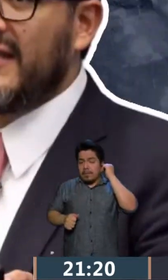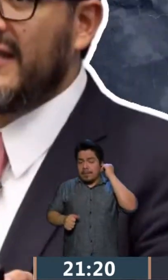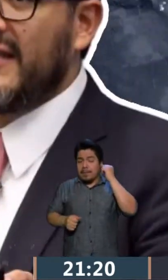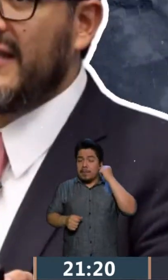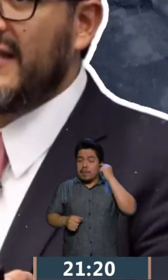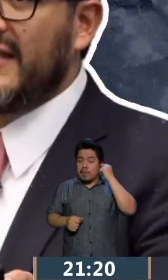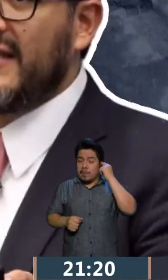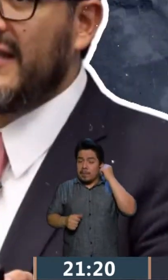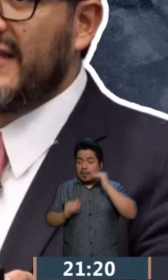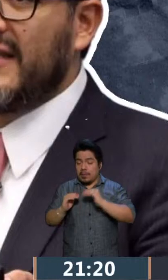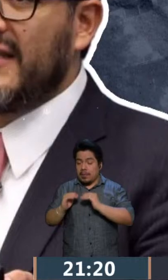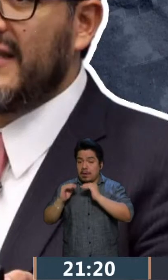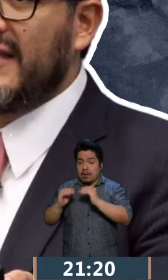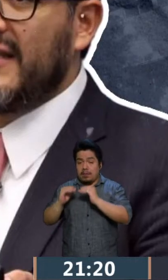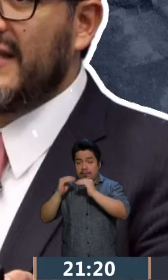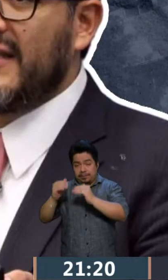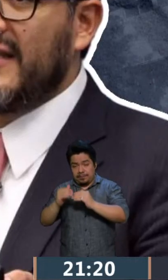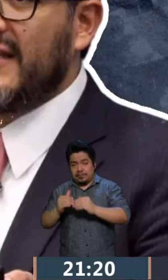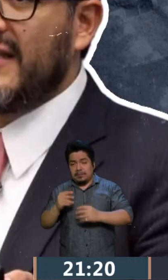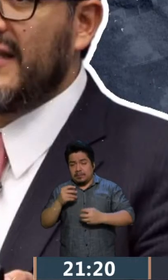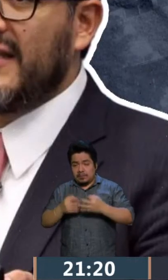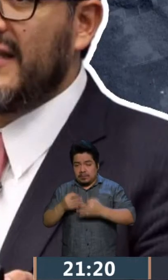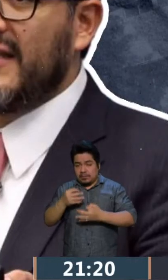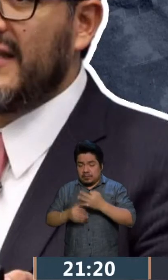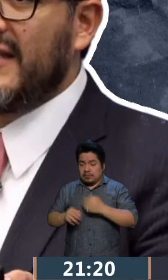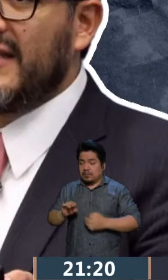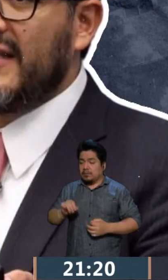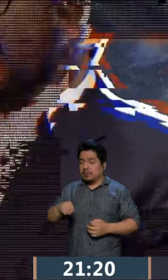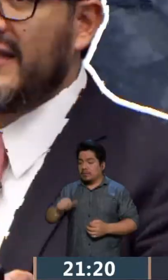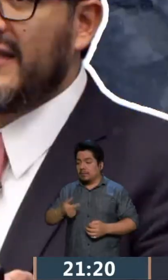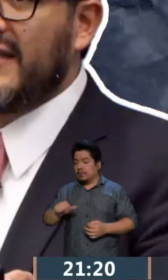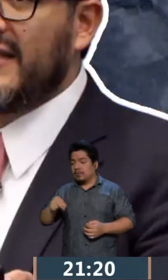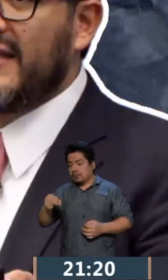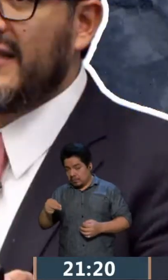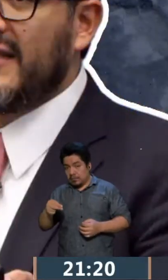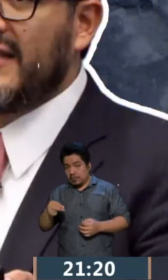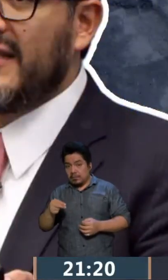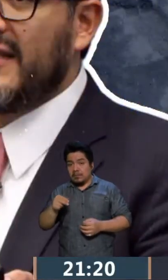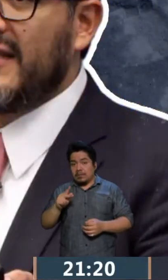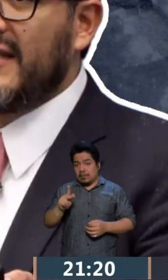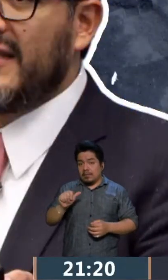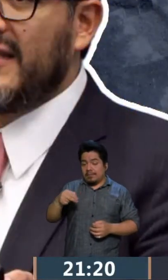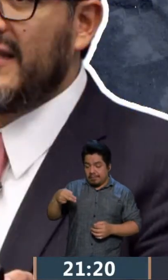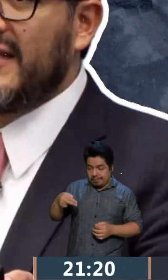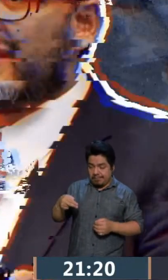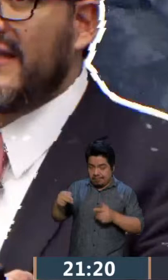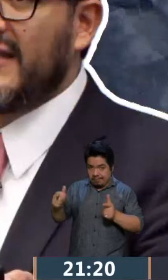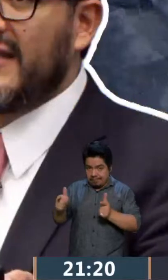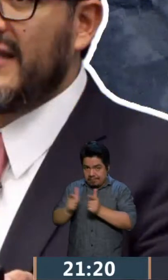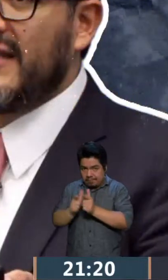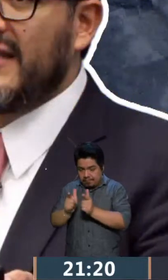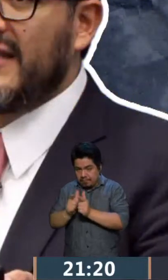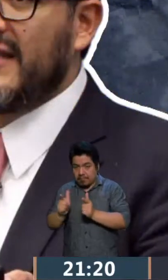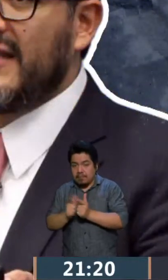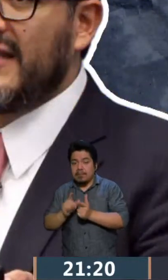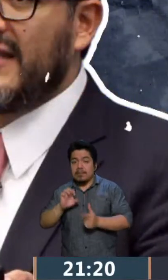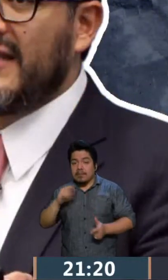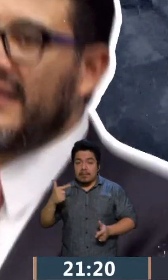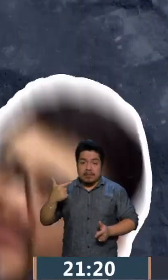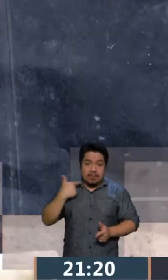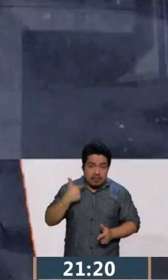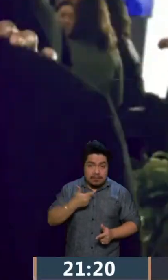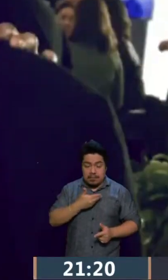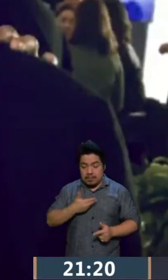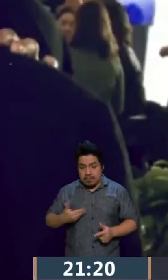El ascenso en el sector público del hoy magistrado Reyes Rodríguez Mondragón está ligado al Partido Acción Nacional, particularmente al expresidente Felipe Calderón